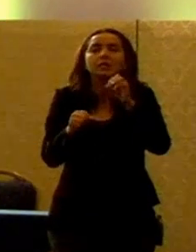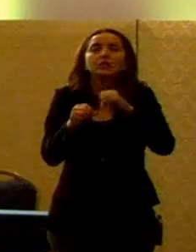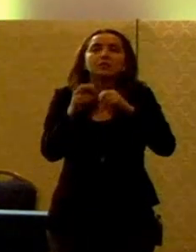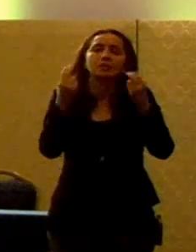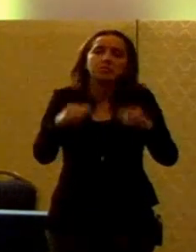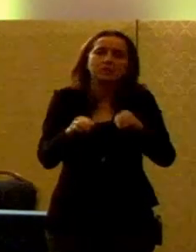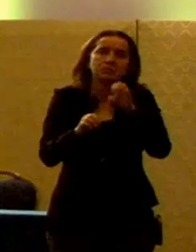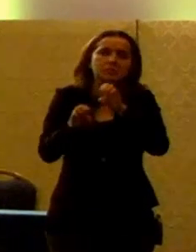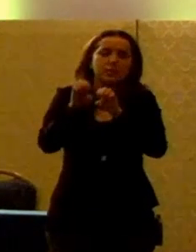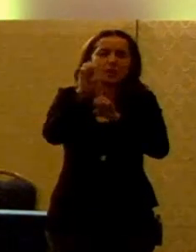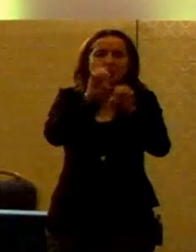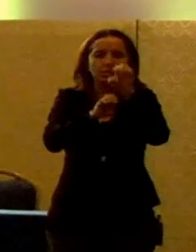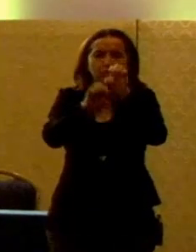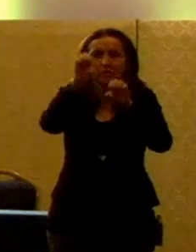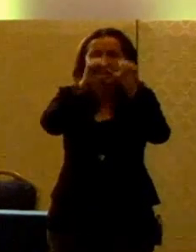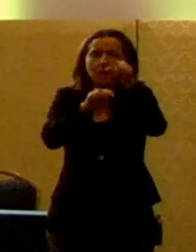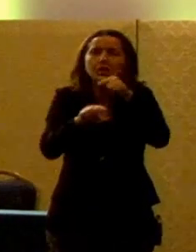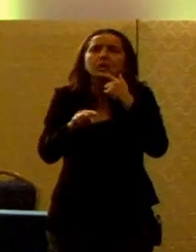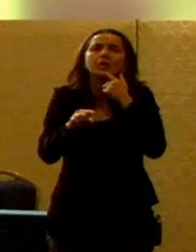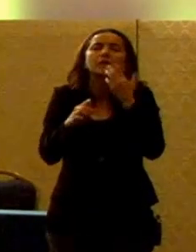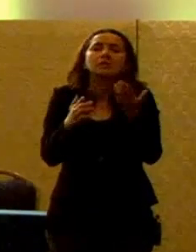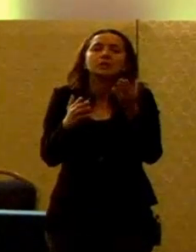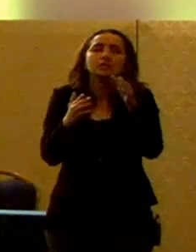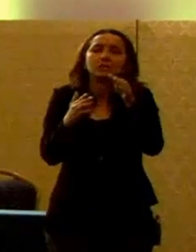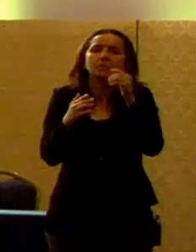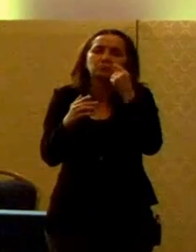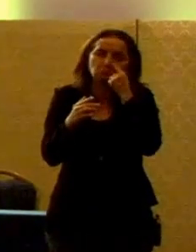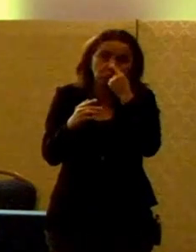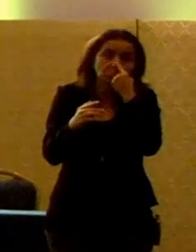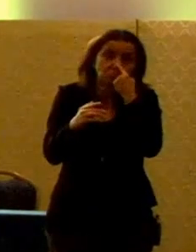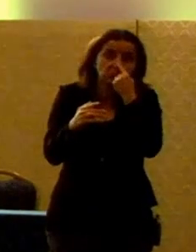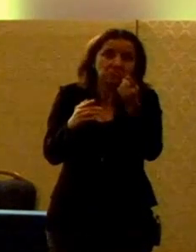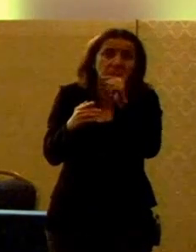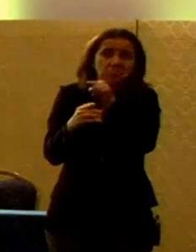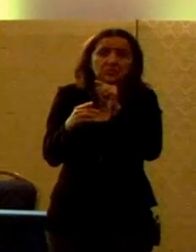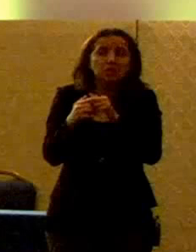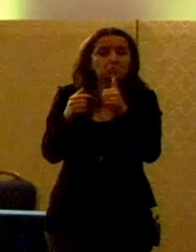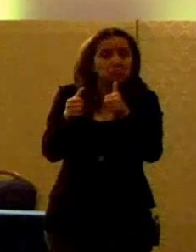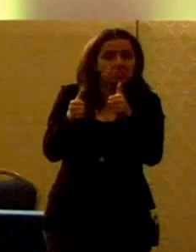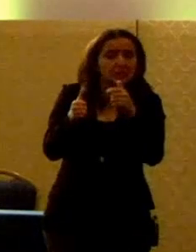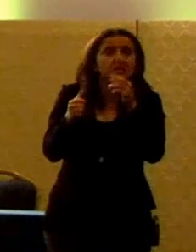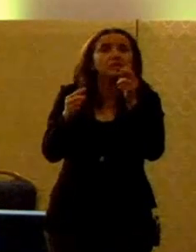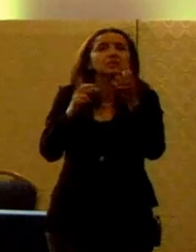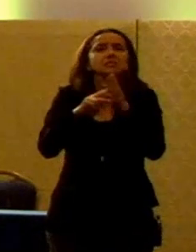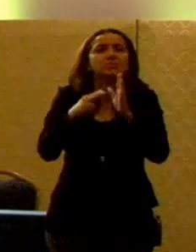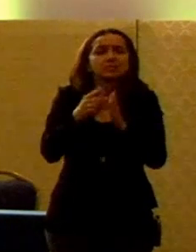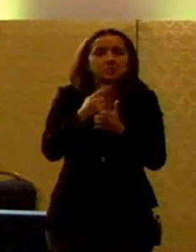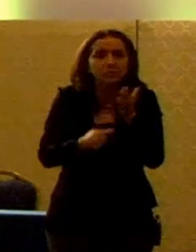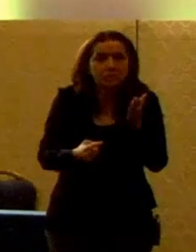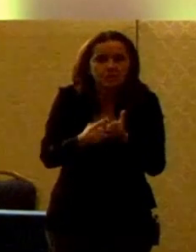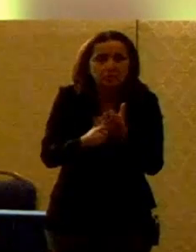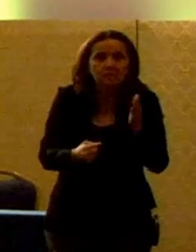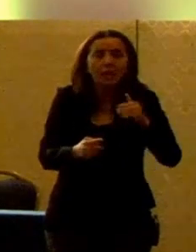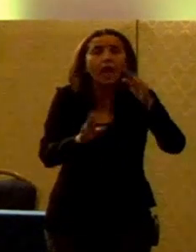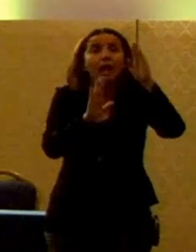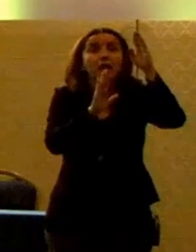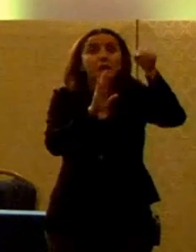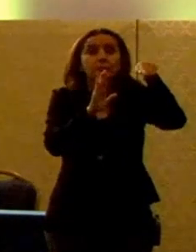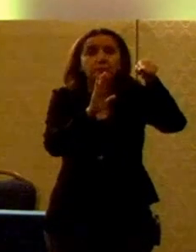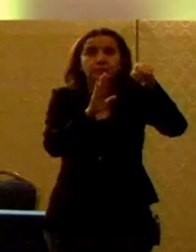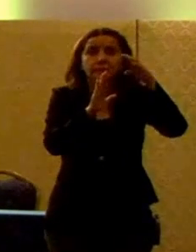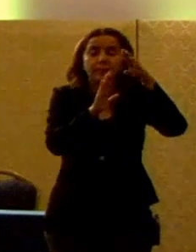una cifra que resulta interesante y por supuesto bastante favorable, es que hay una reducción importante en el